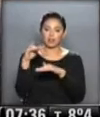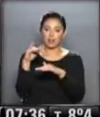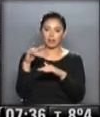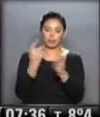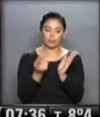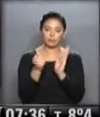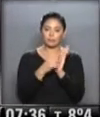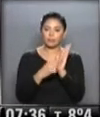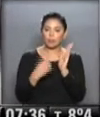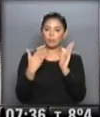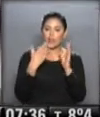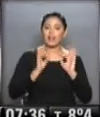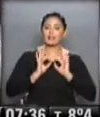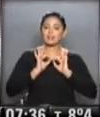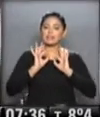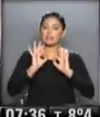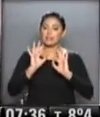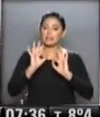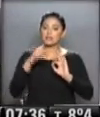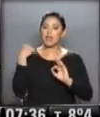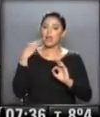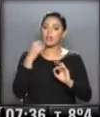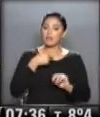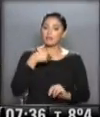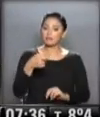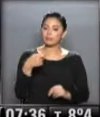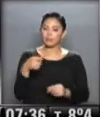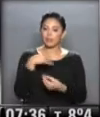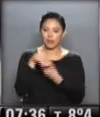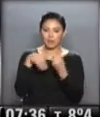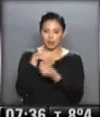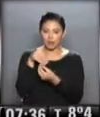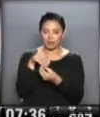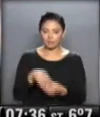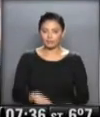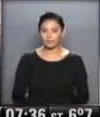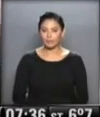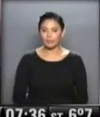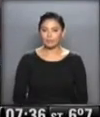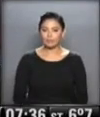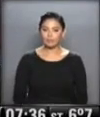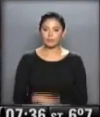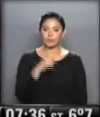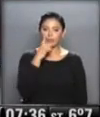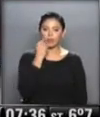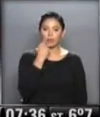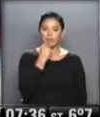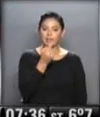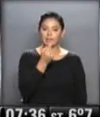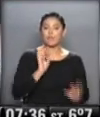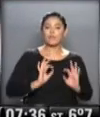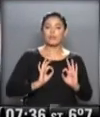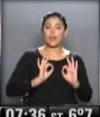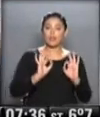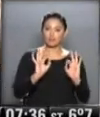licencias sin dejar de percibir asignaciones familiares previas las vacaciones son las